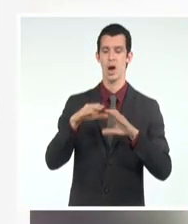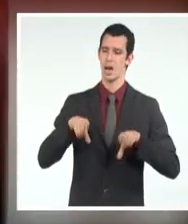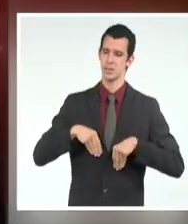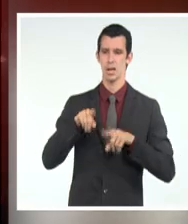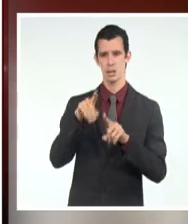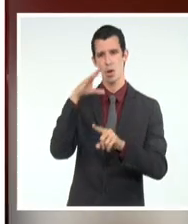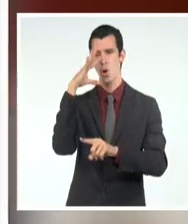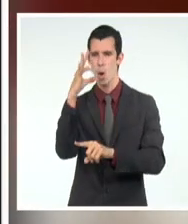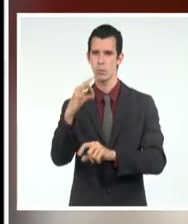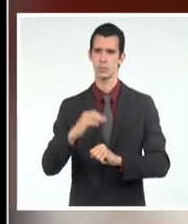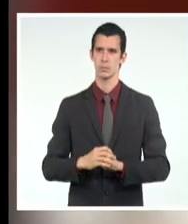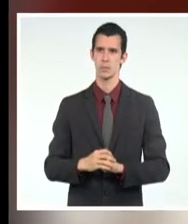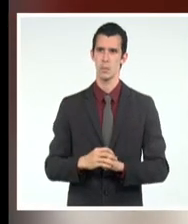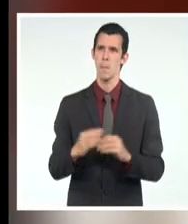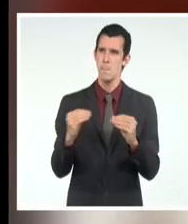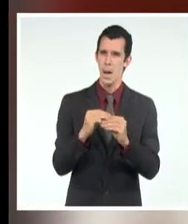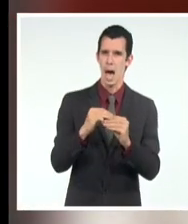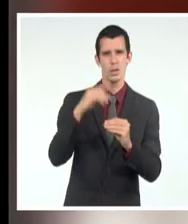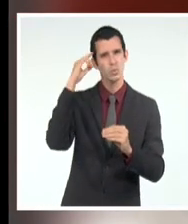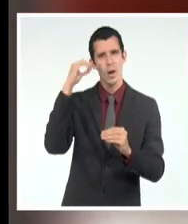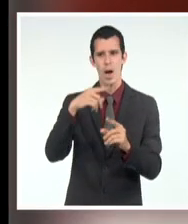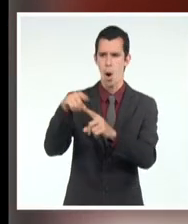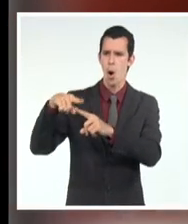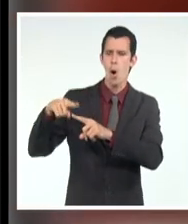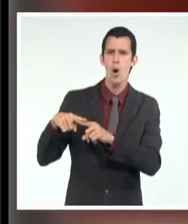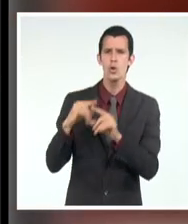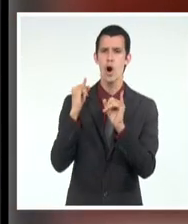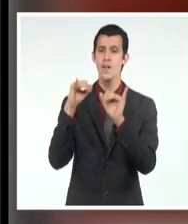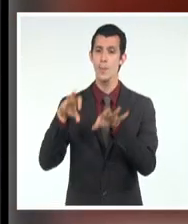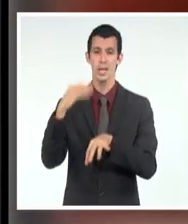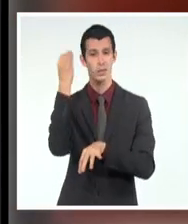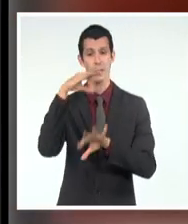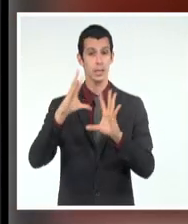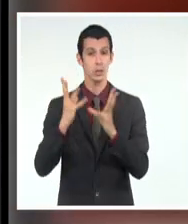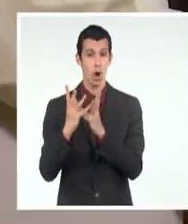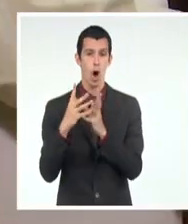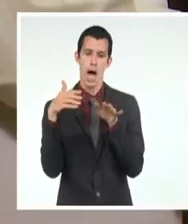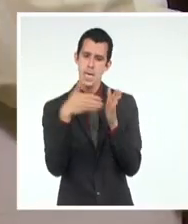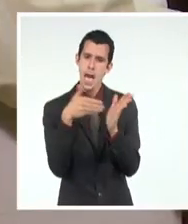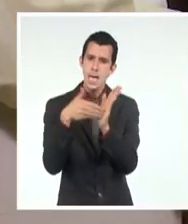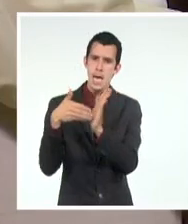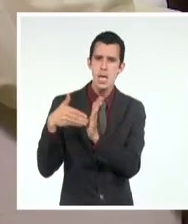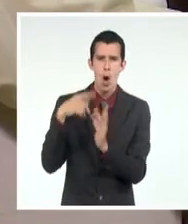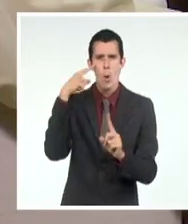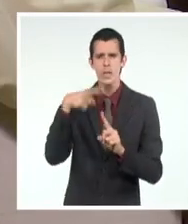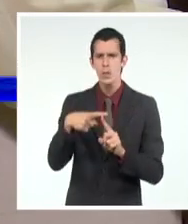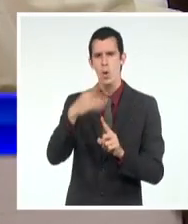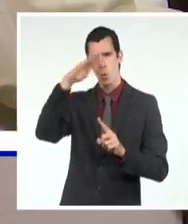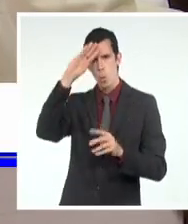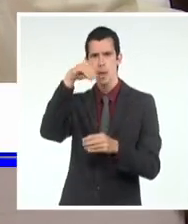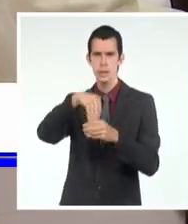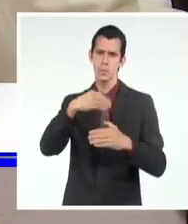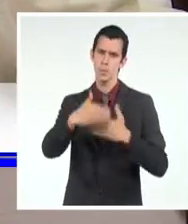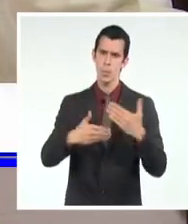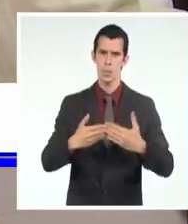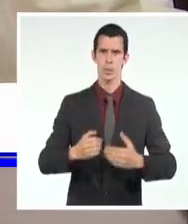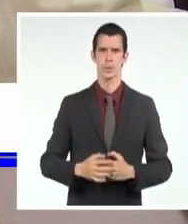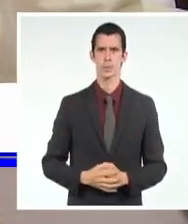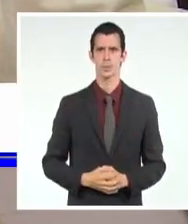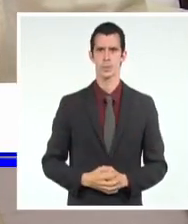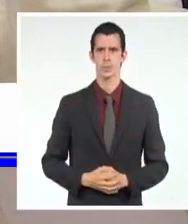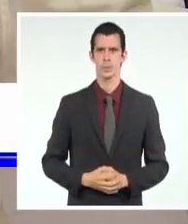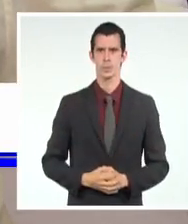acciones hostiles que desde el ciberespacio tienen lugar contra la mayor de las Antillas. El Ministerio de Comunicaciones de la República